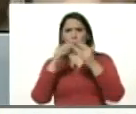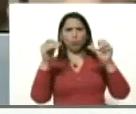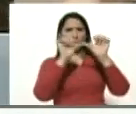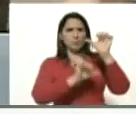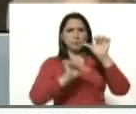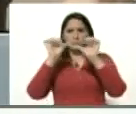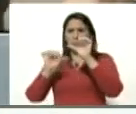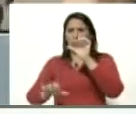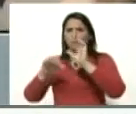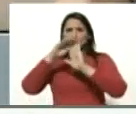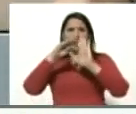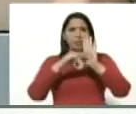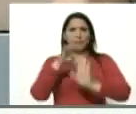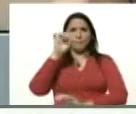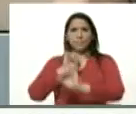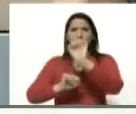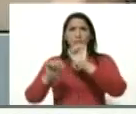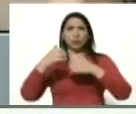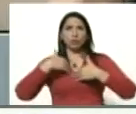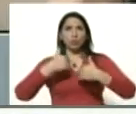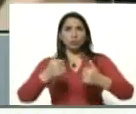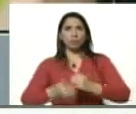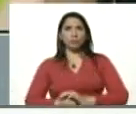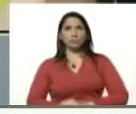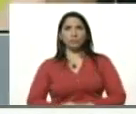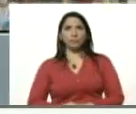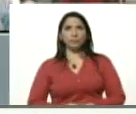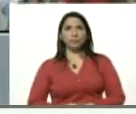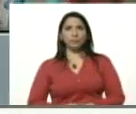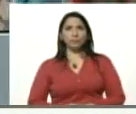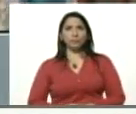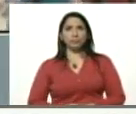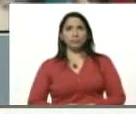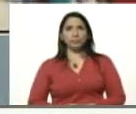las medidas de prevención y seguridad.